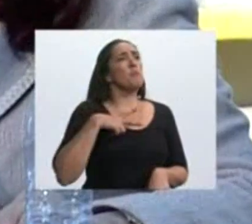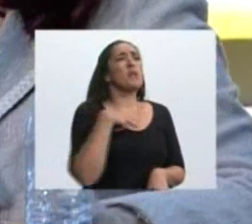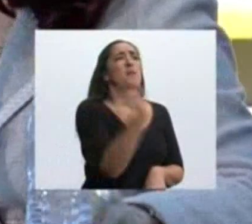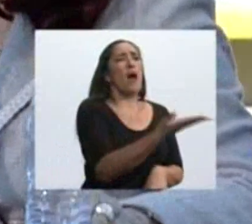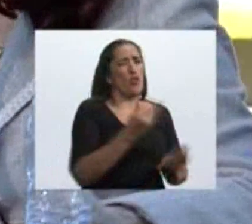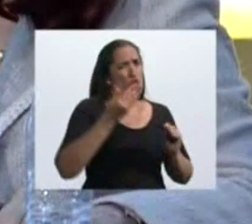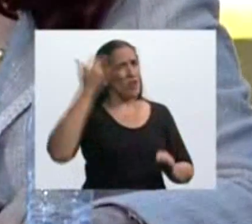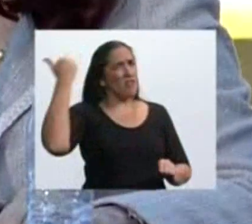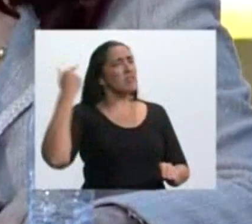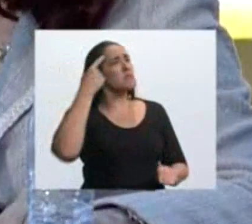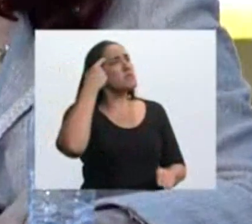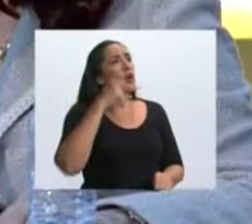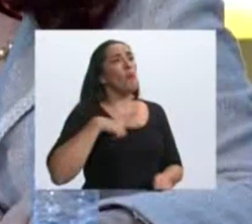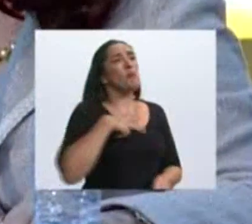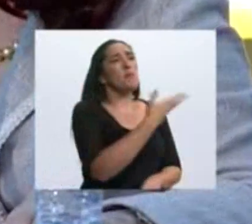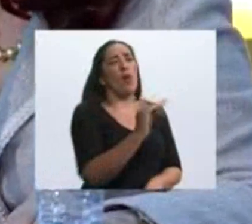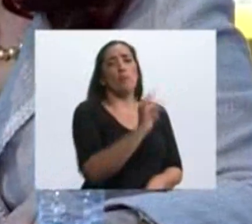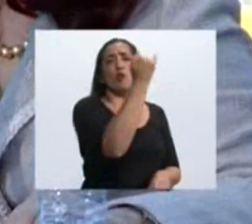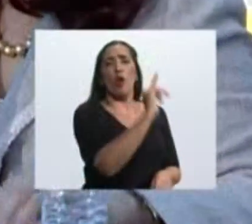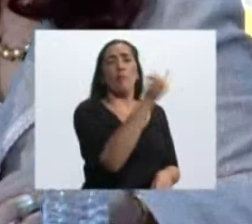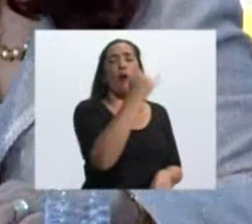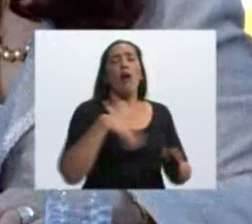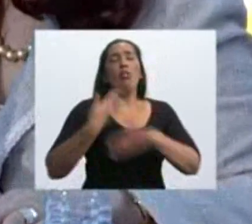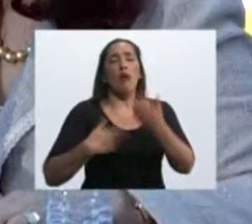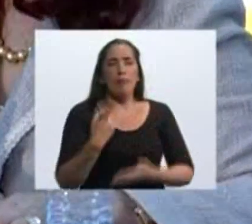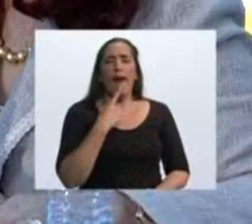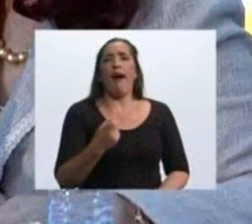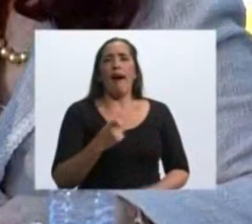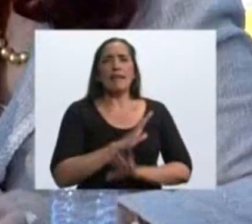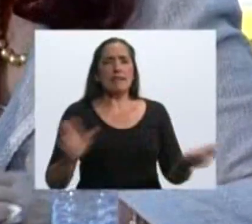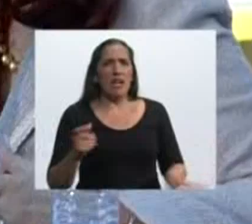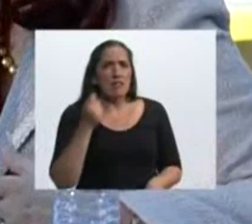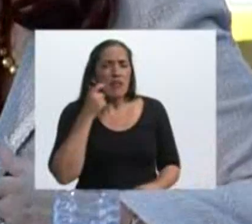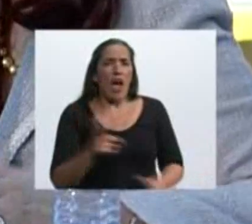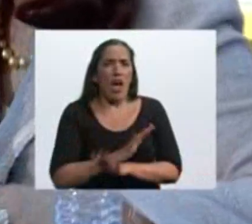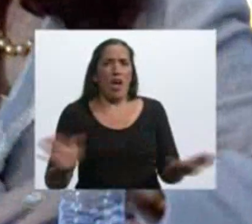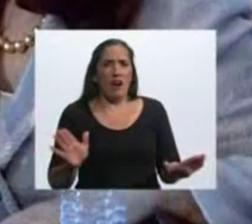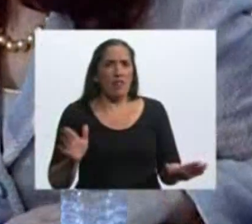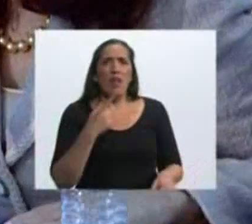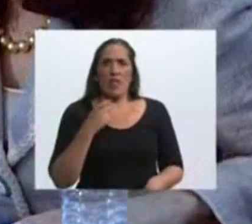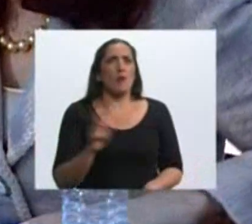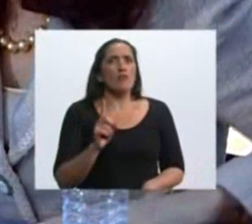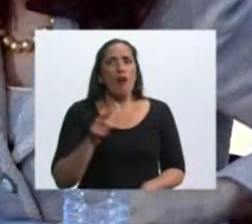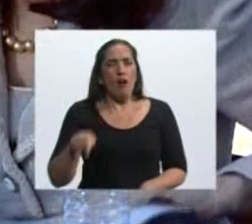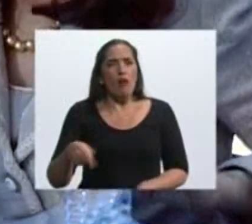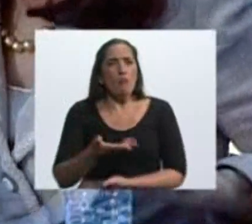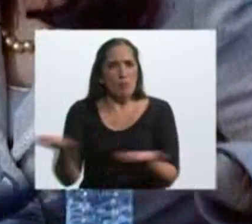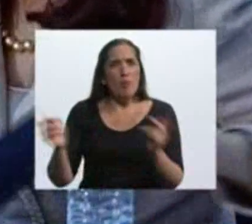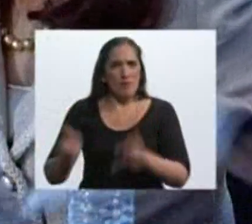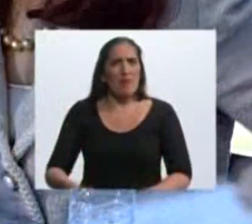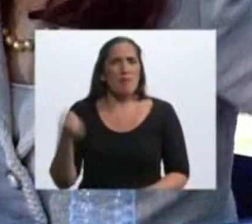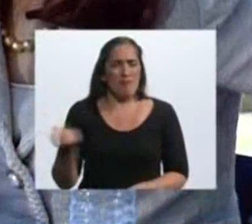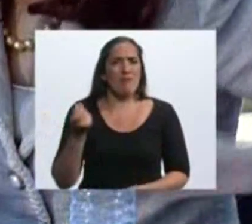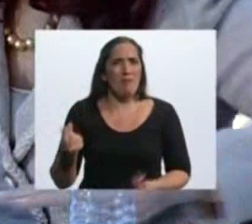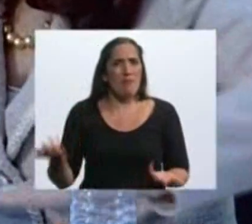Y cuando se dieron cuenta, bueno, era demasiado tarde. Por eso estaba hoy